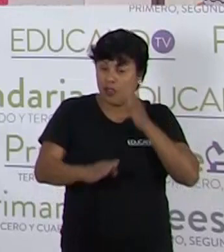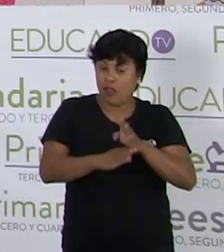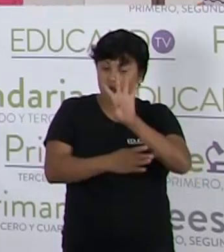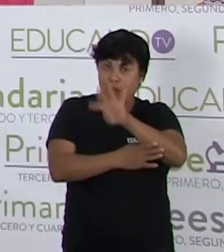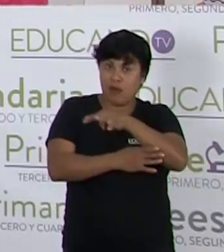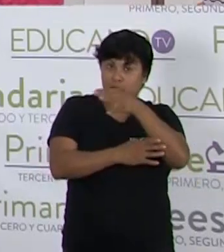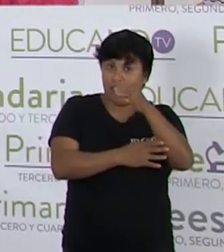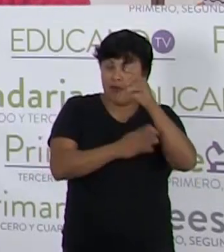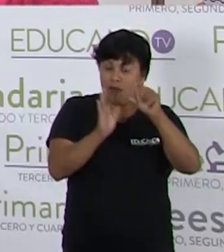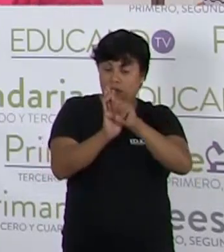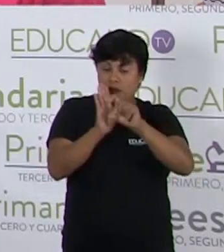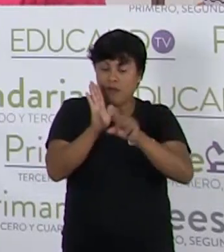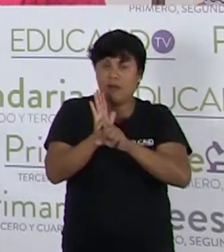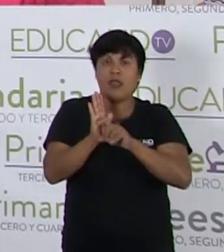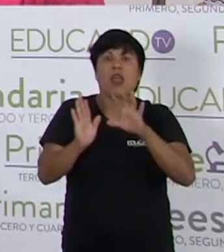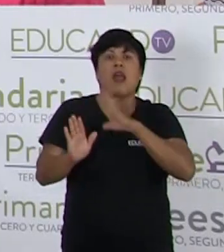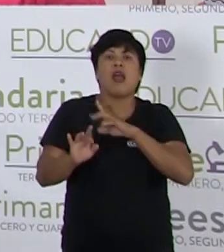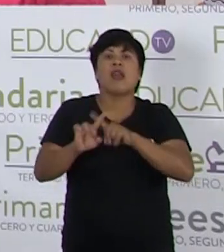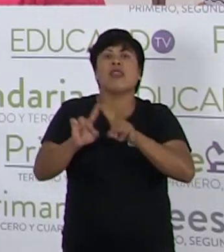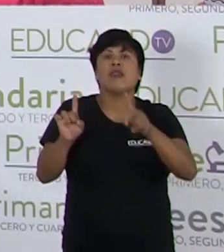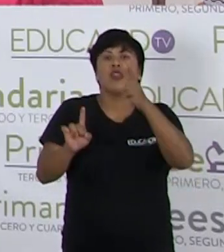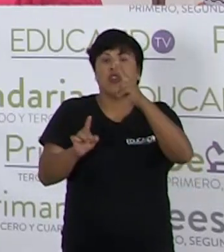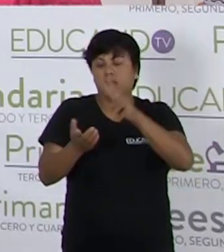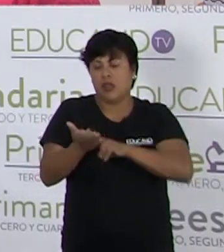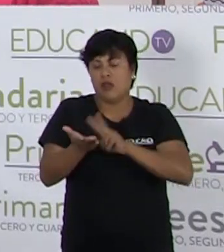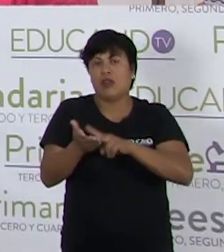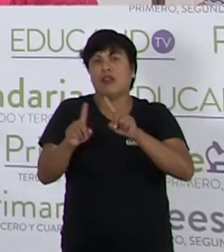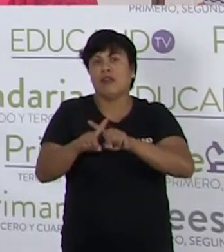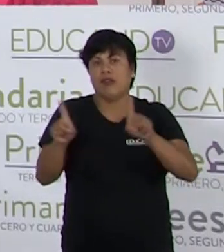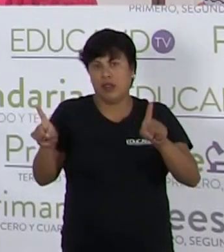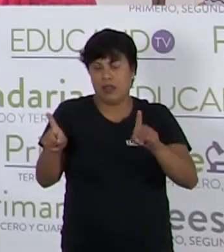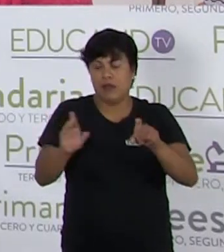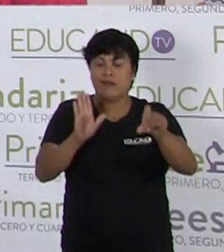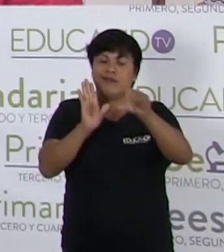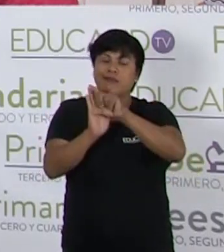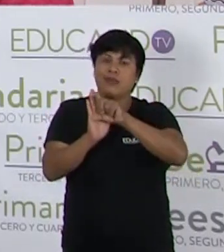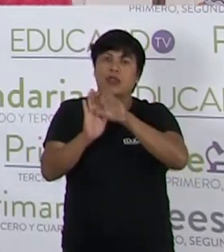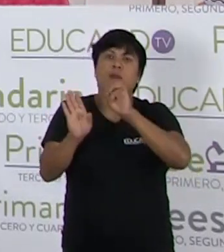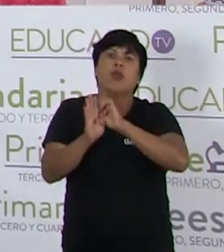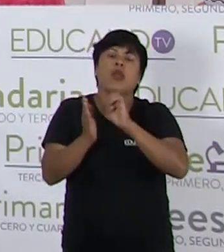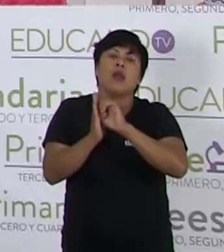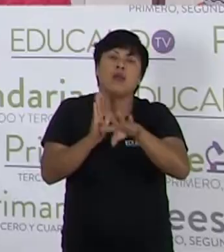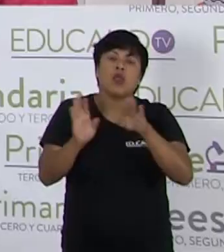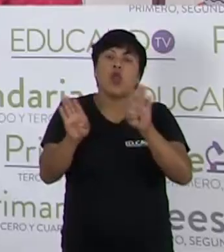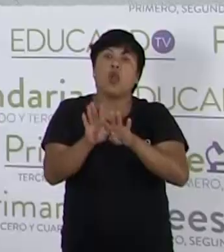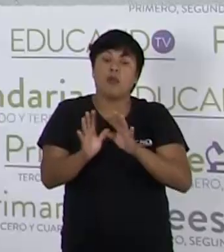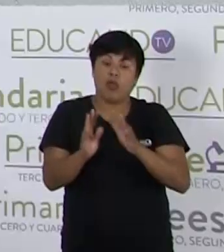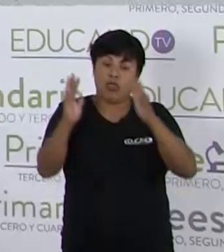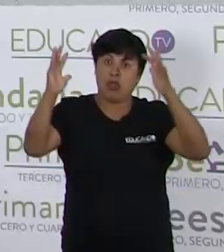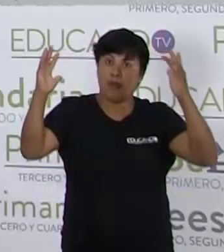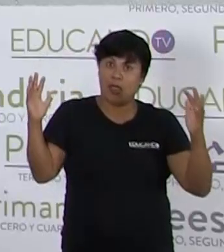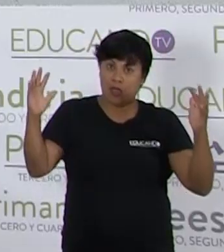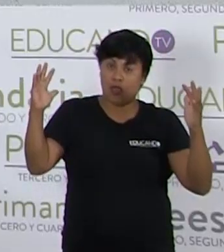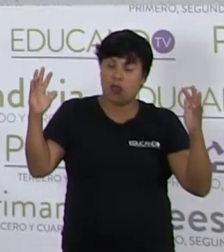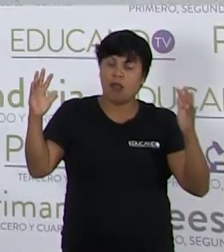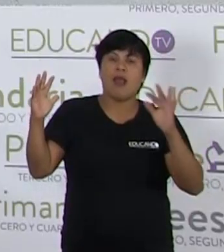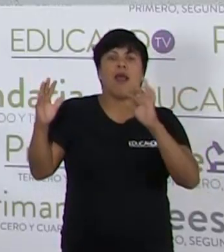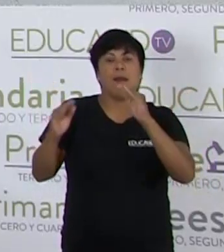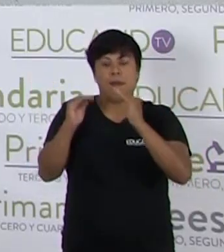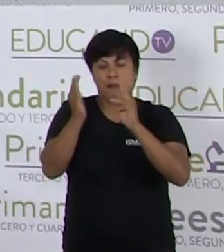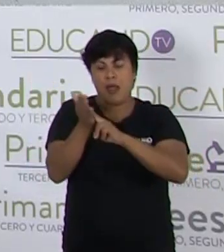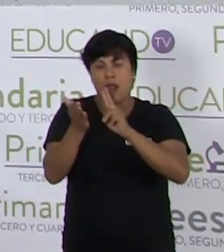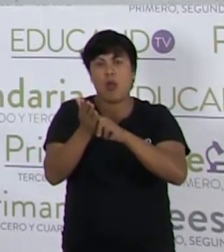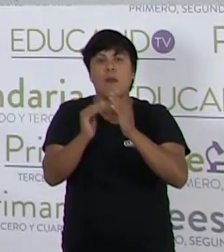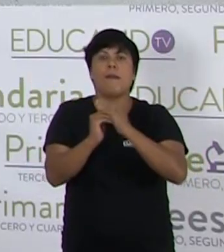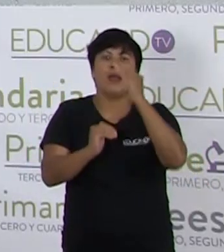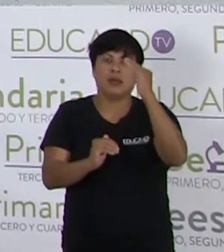pictograma nos manejan dos valores diferentes. Es decir, de acuerdo al tamaño que te están manejando, le